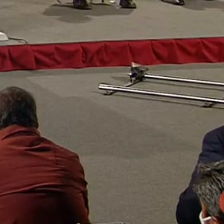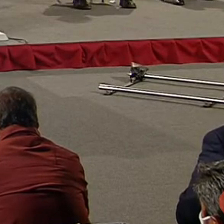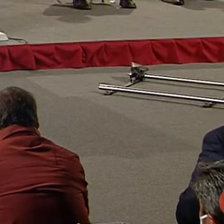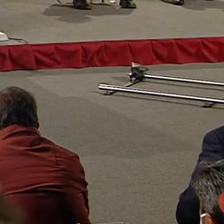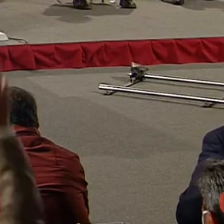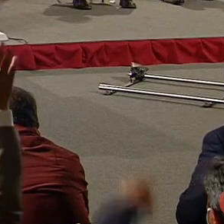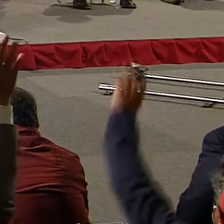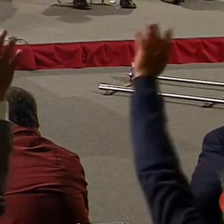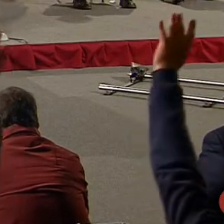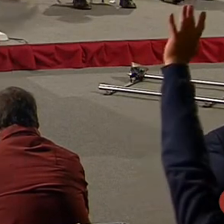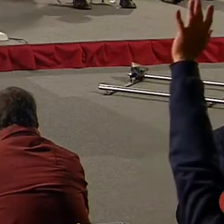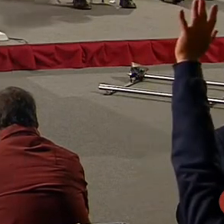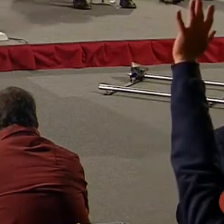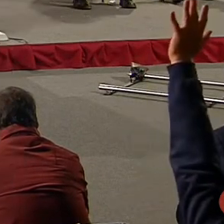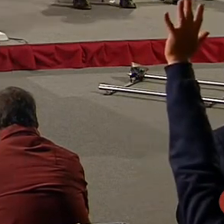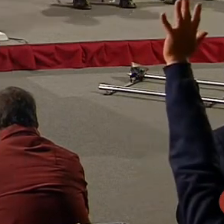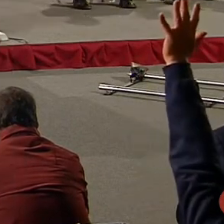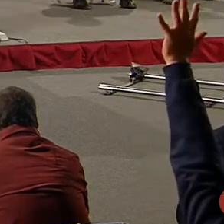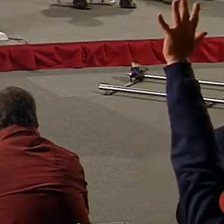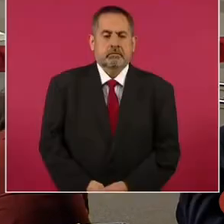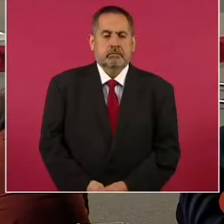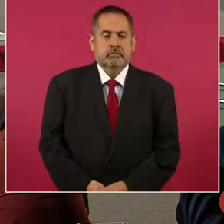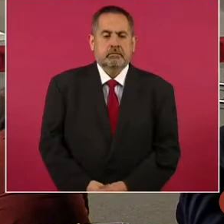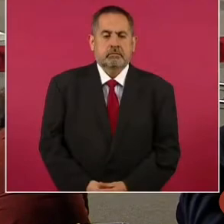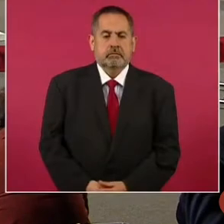Pues ya, vamos con las preguntas.